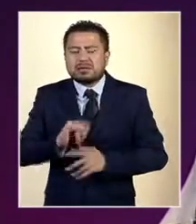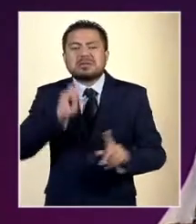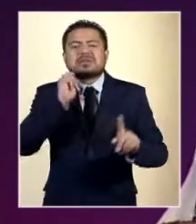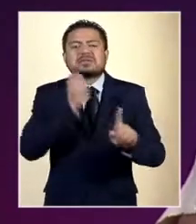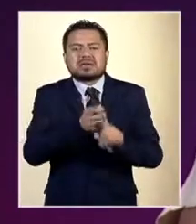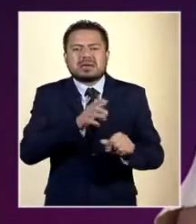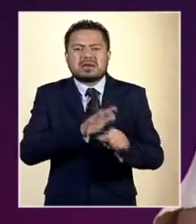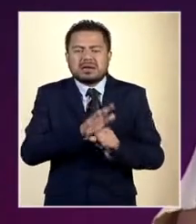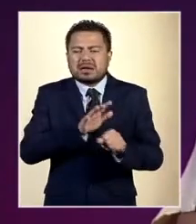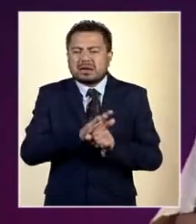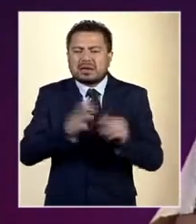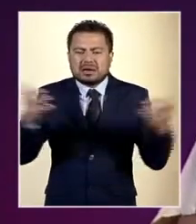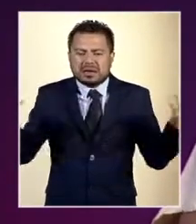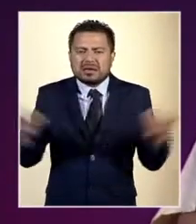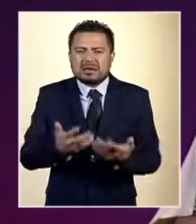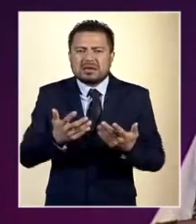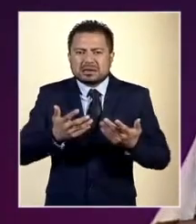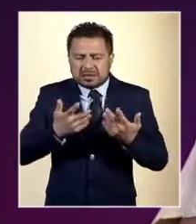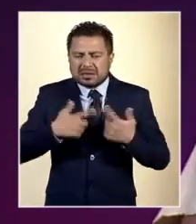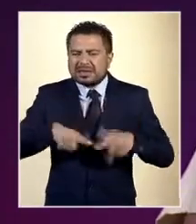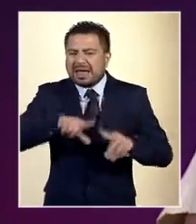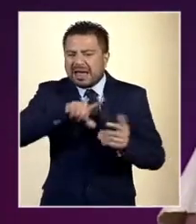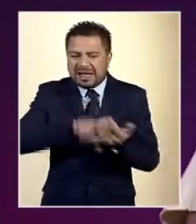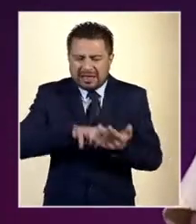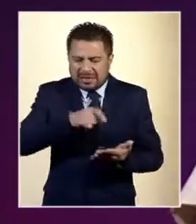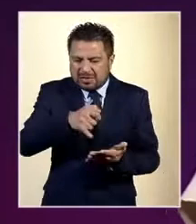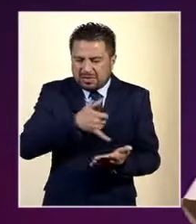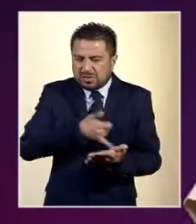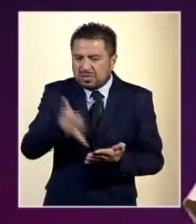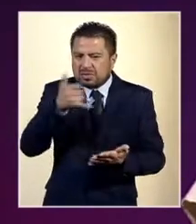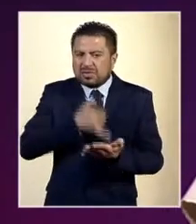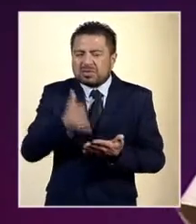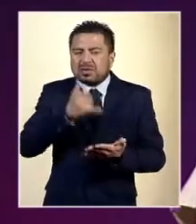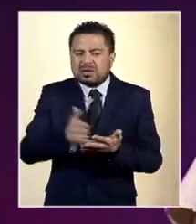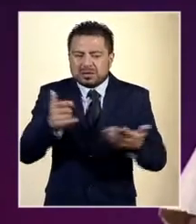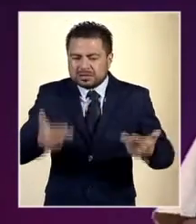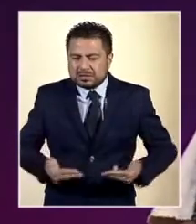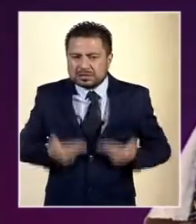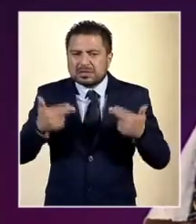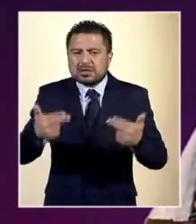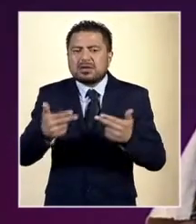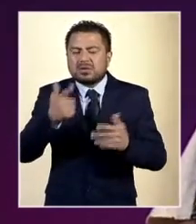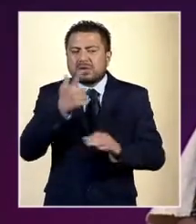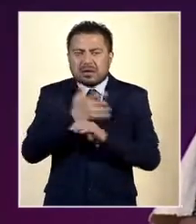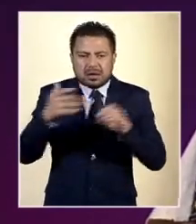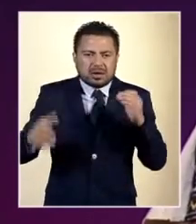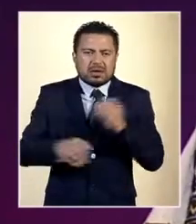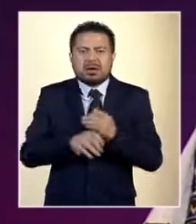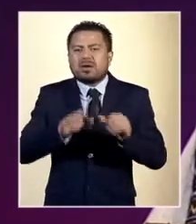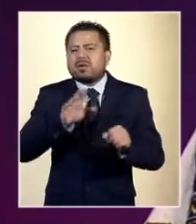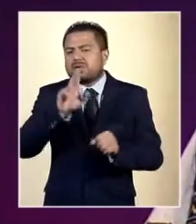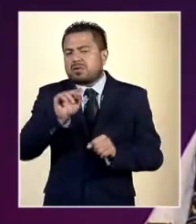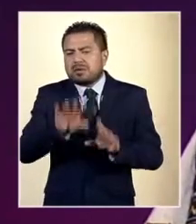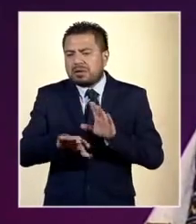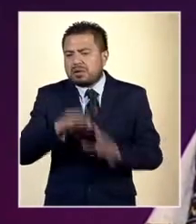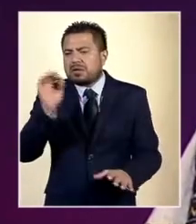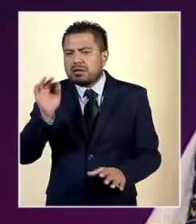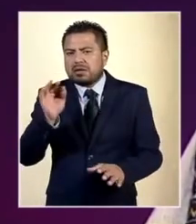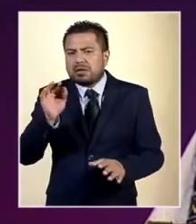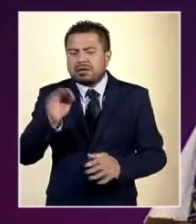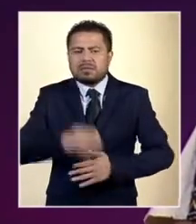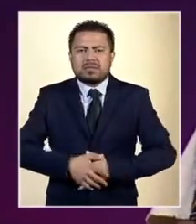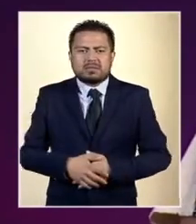que son, digamos, el caldo de cultivo donde se generó una situación que no fue elegida.